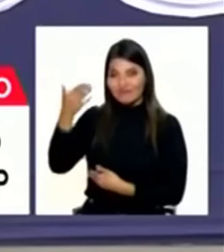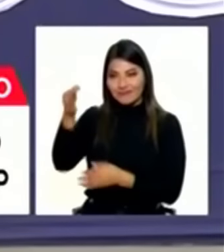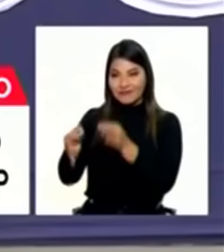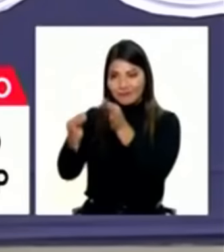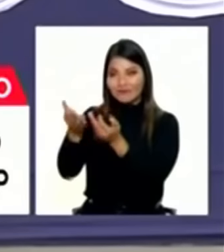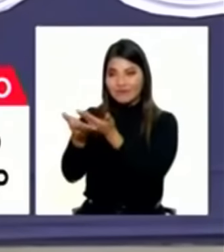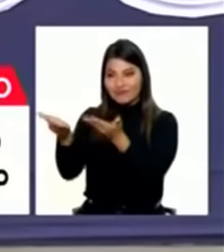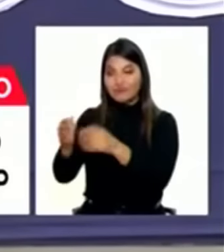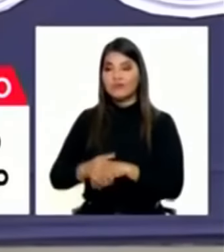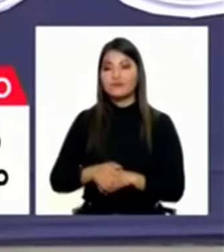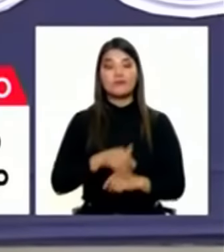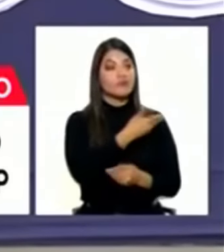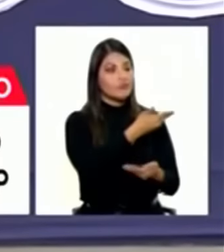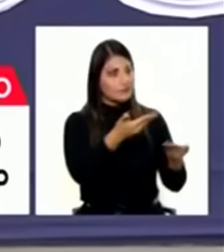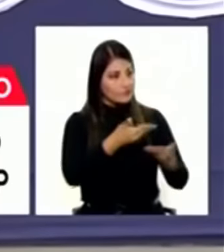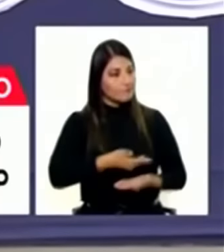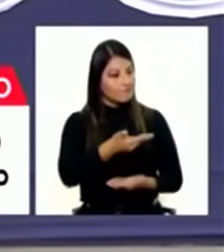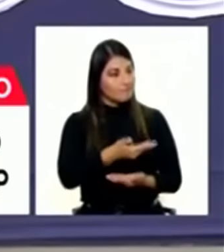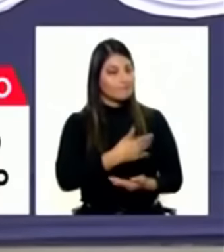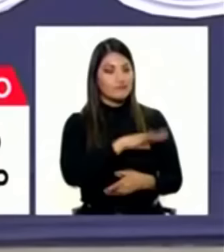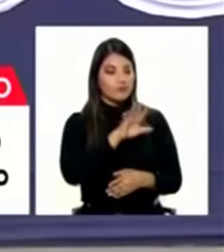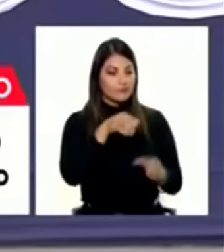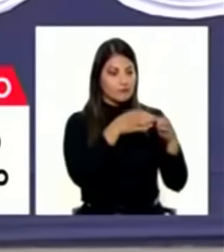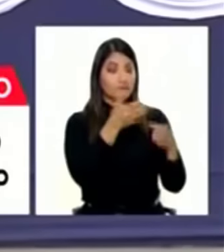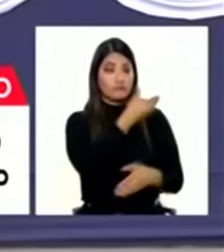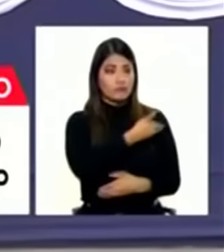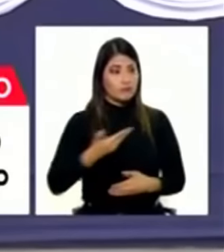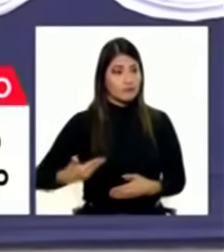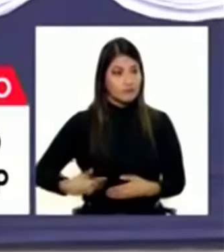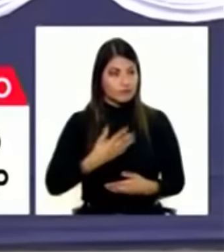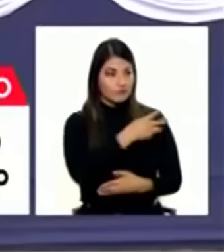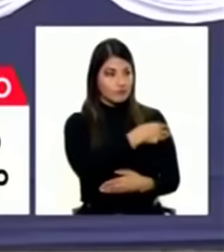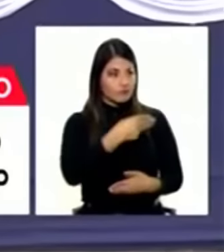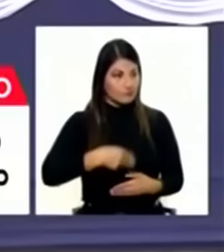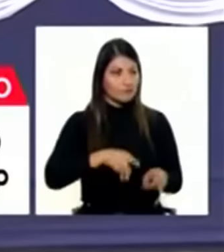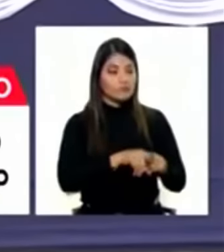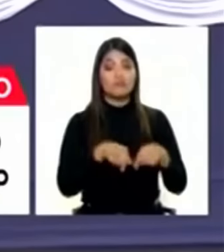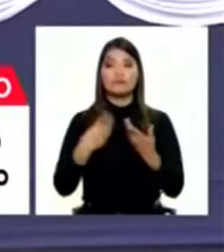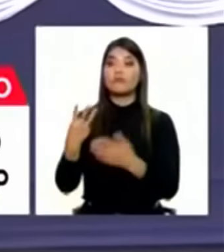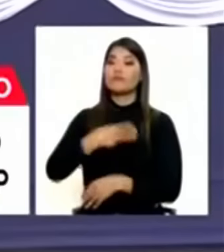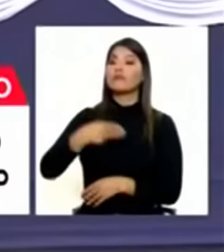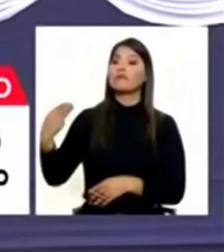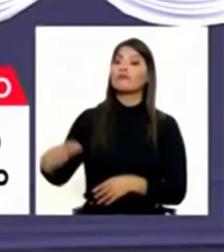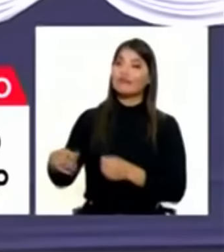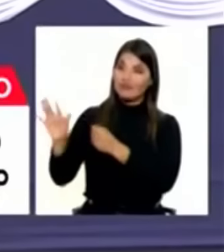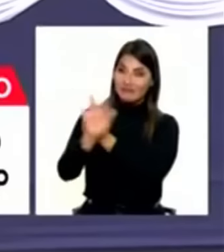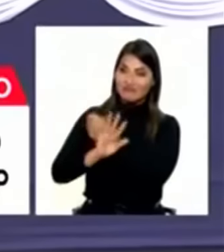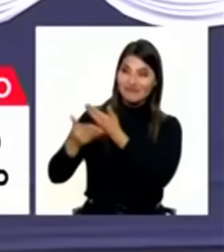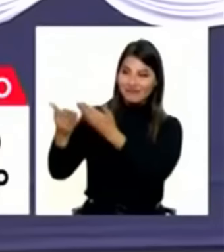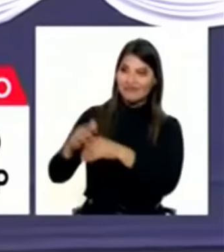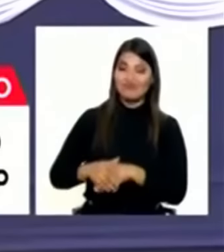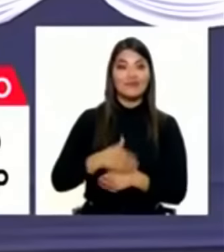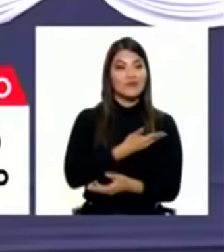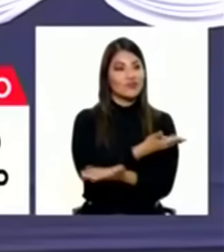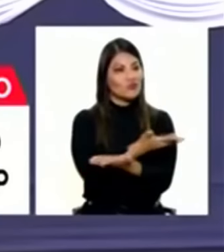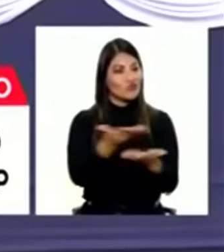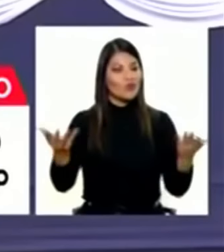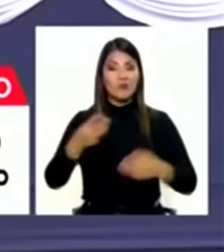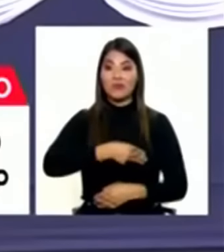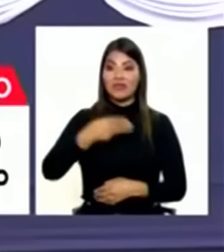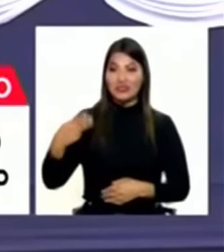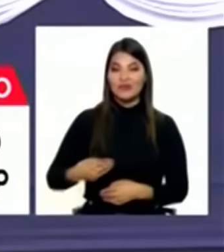señor Presidente del Consejo de Ministros, señor Ministro de Defensa y señores Ministros